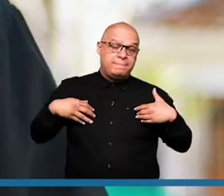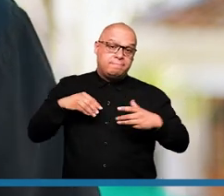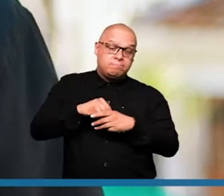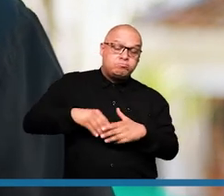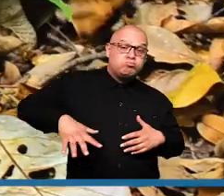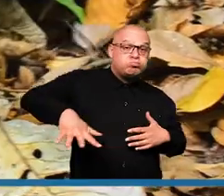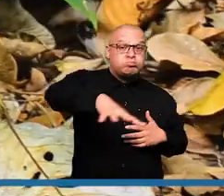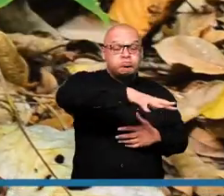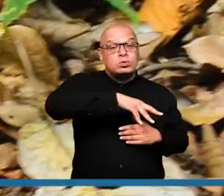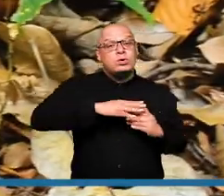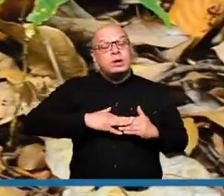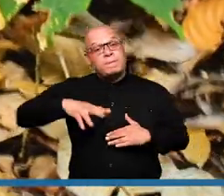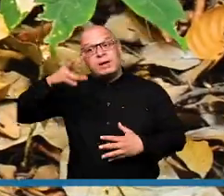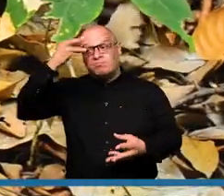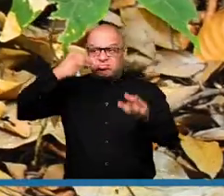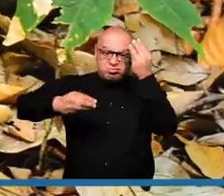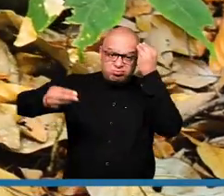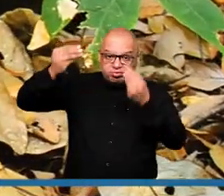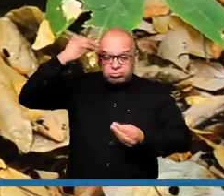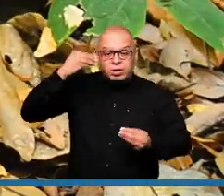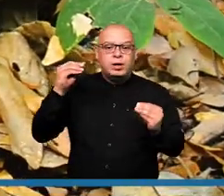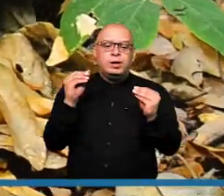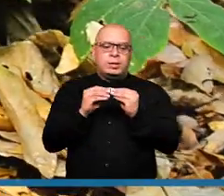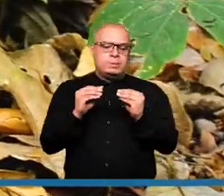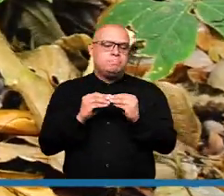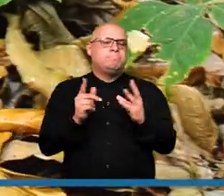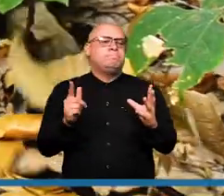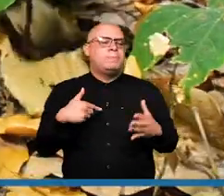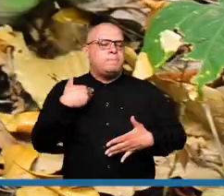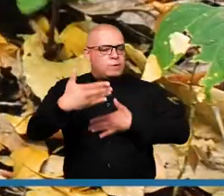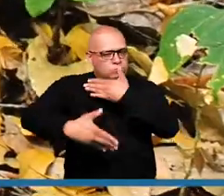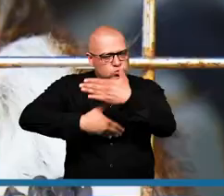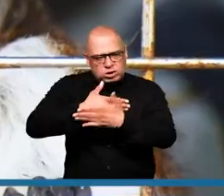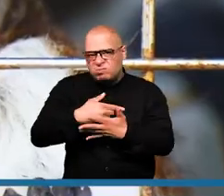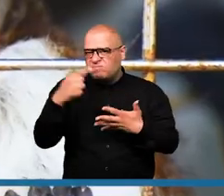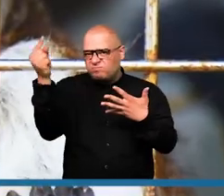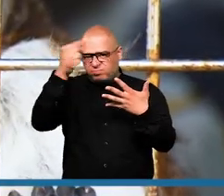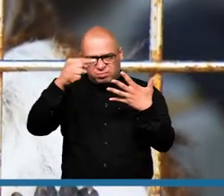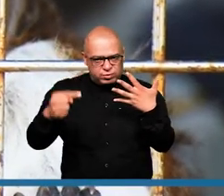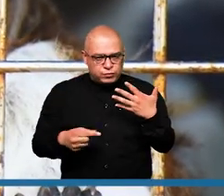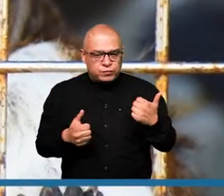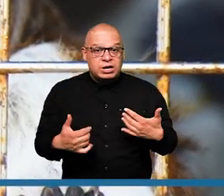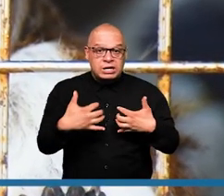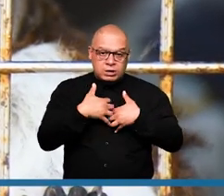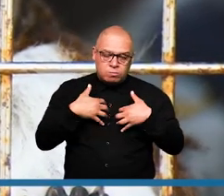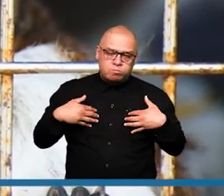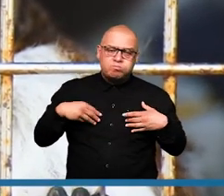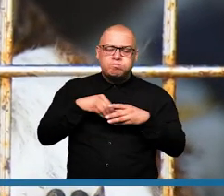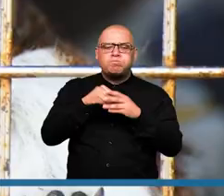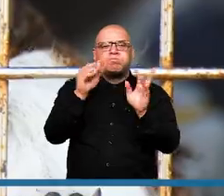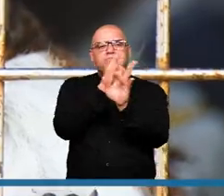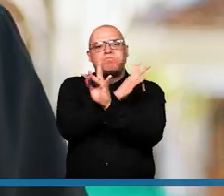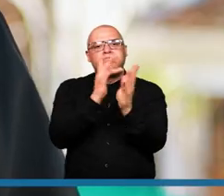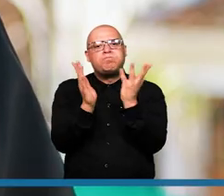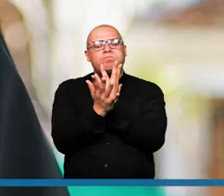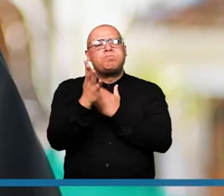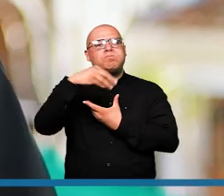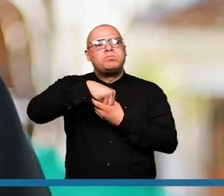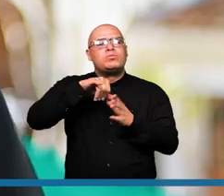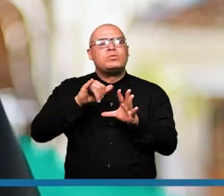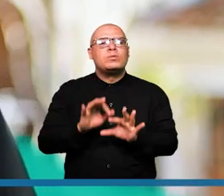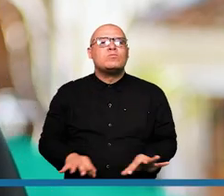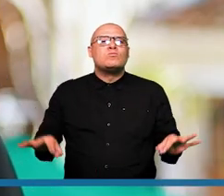equipo más formado, que tengamos procesos más completos, que la fauna silvestre tenga ese nivel de